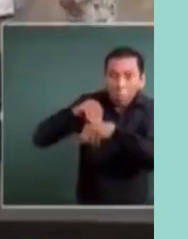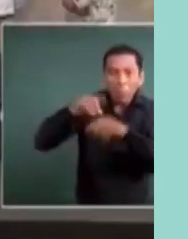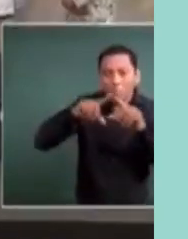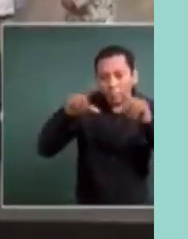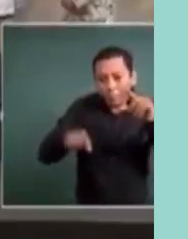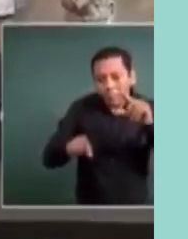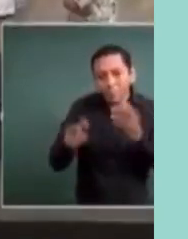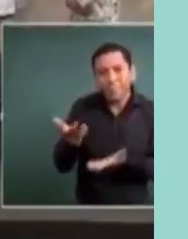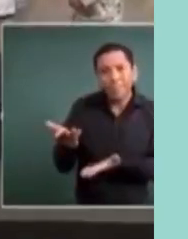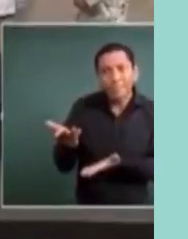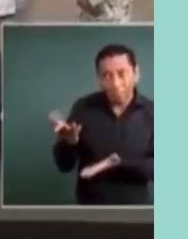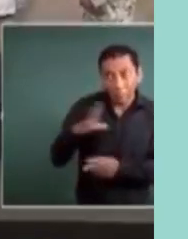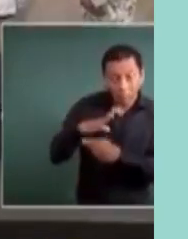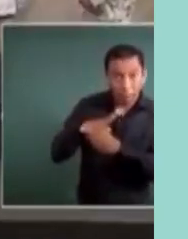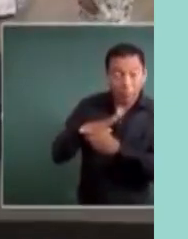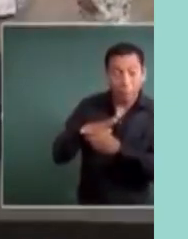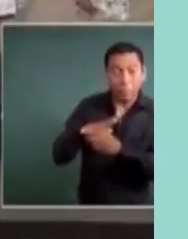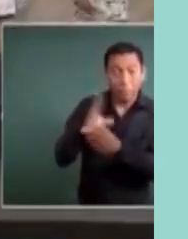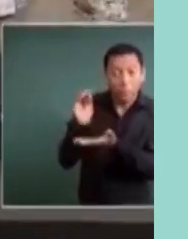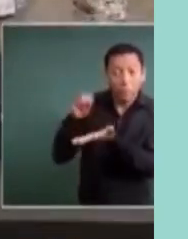desde luego,